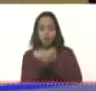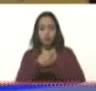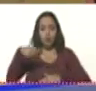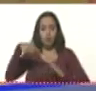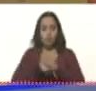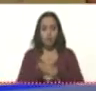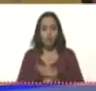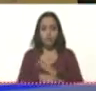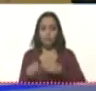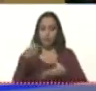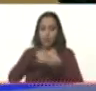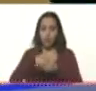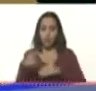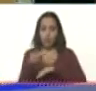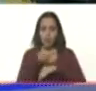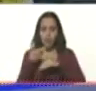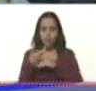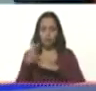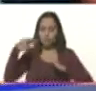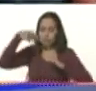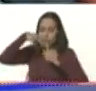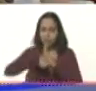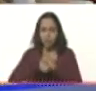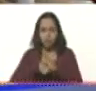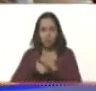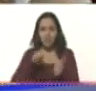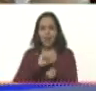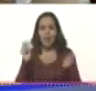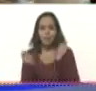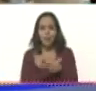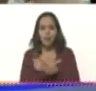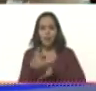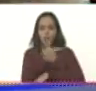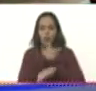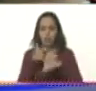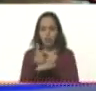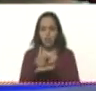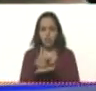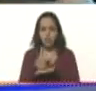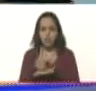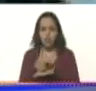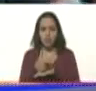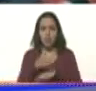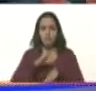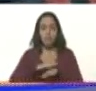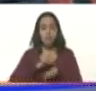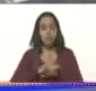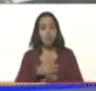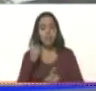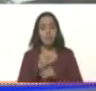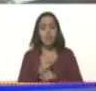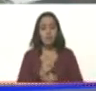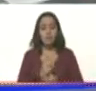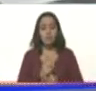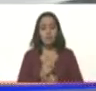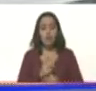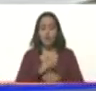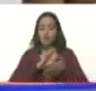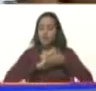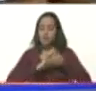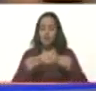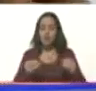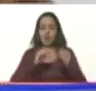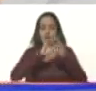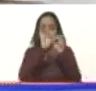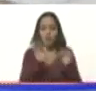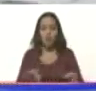de la gobernación, a fondo, a cambiar la gobernación como debemos cambiar todas las estructuras de poder, que sea